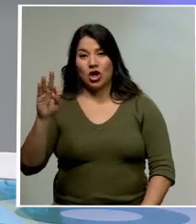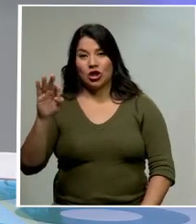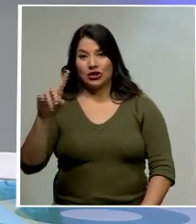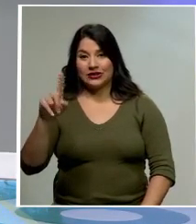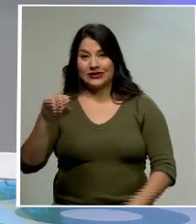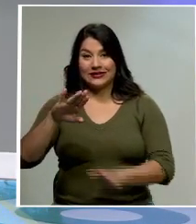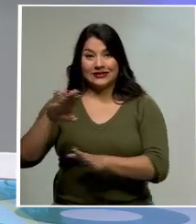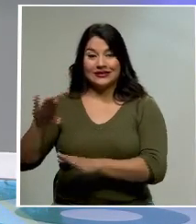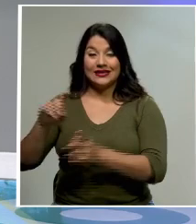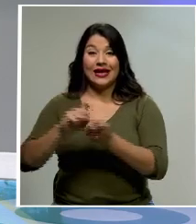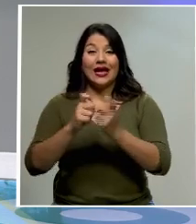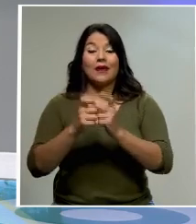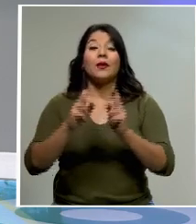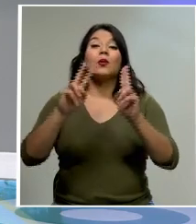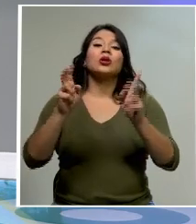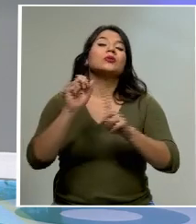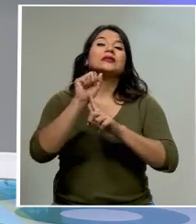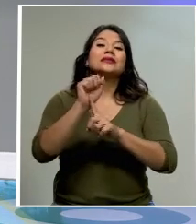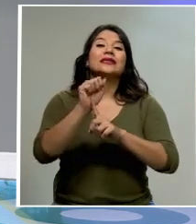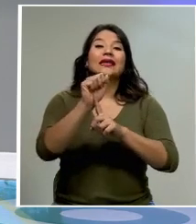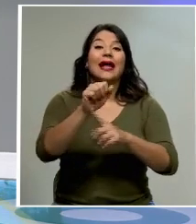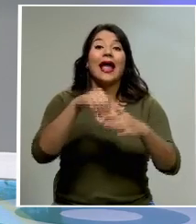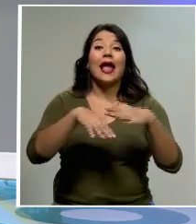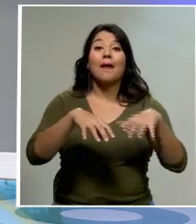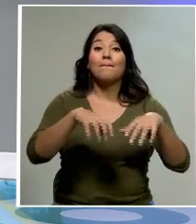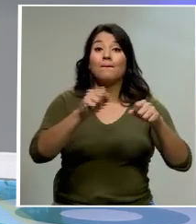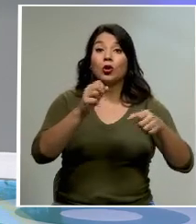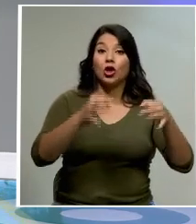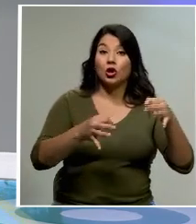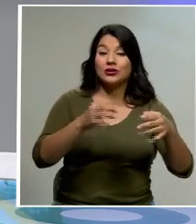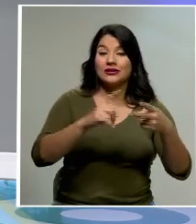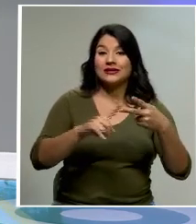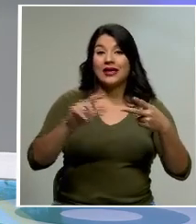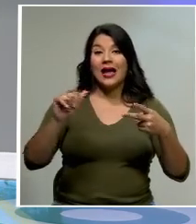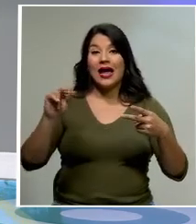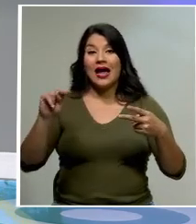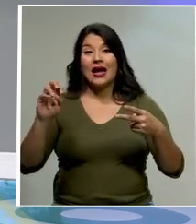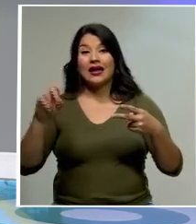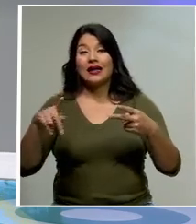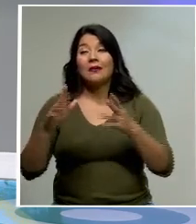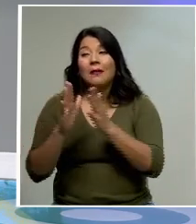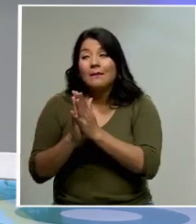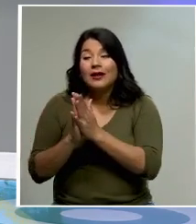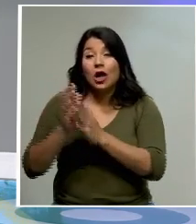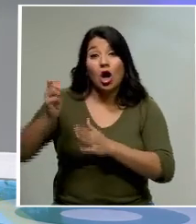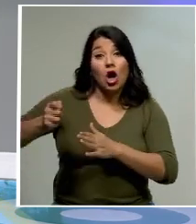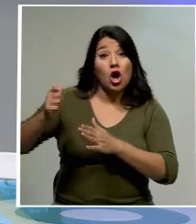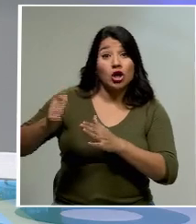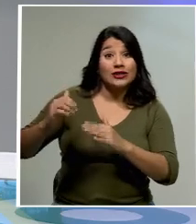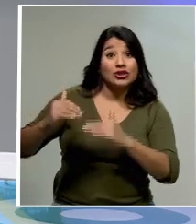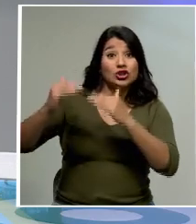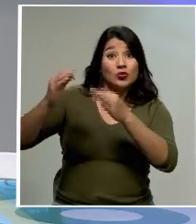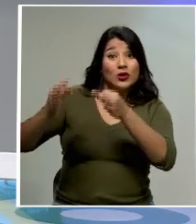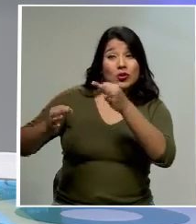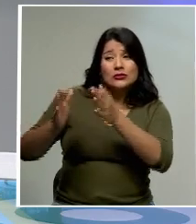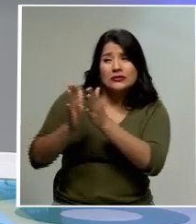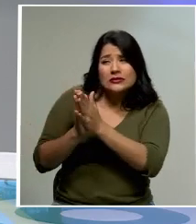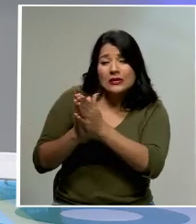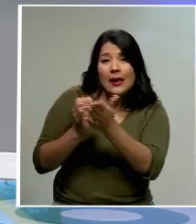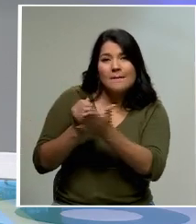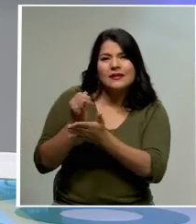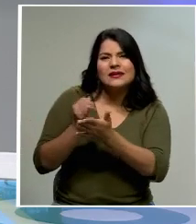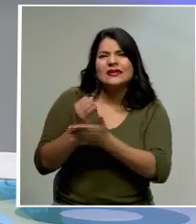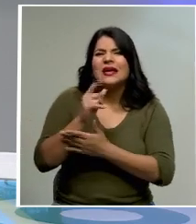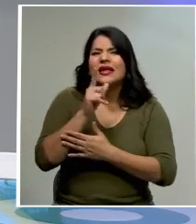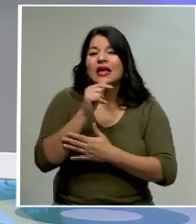tema. Sindicatos del Poder Judicial y la ANEP pidieron a la Corte Suprema de Justicia que se investigue al presidente de la